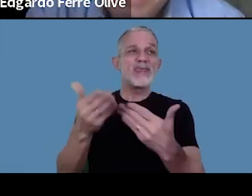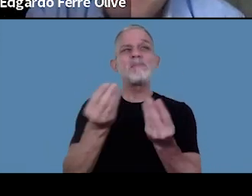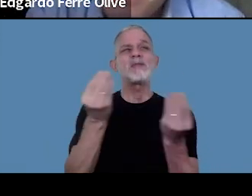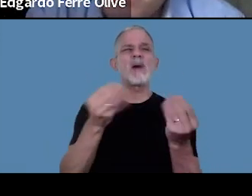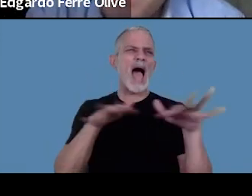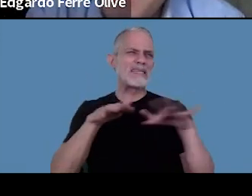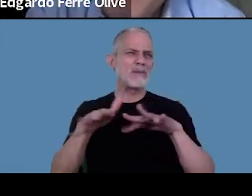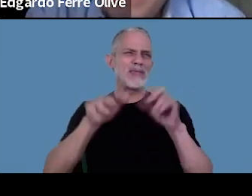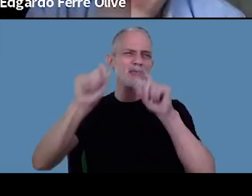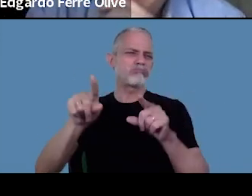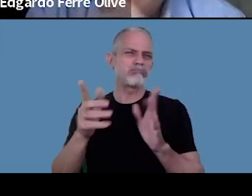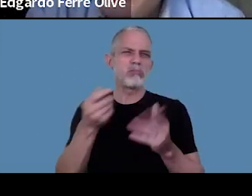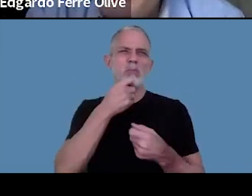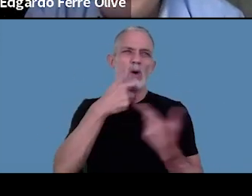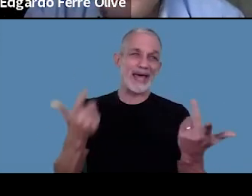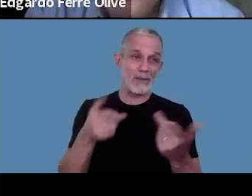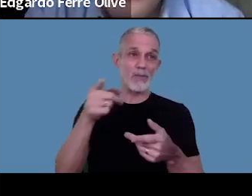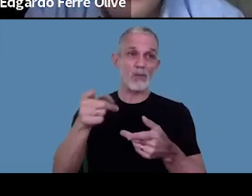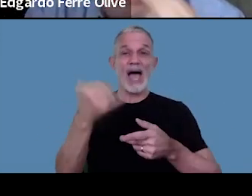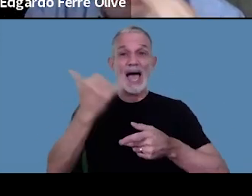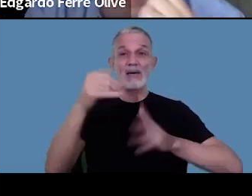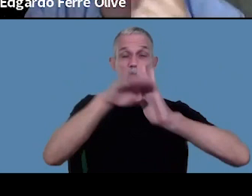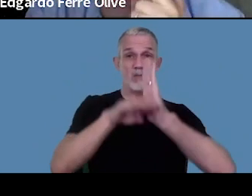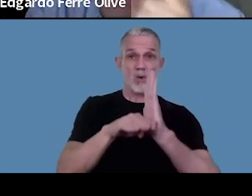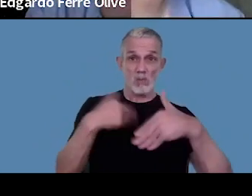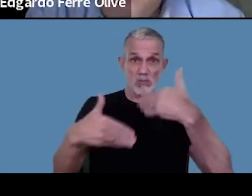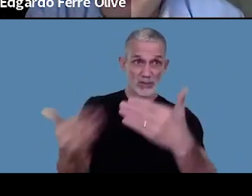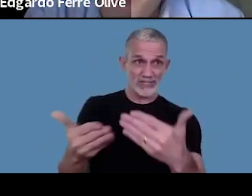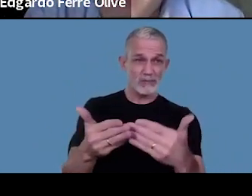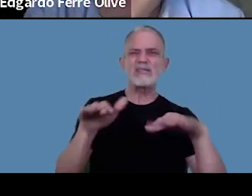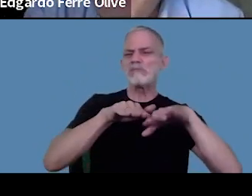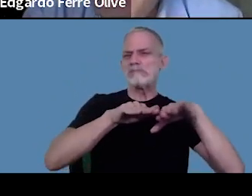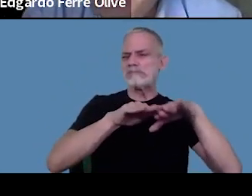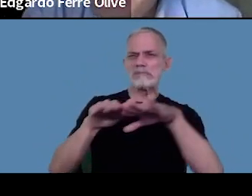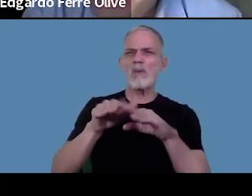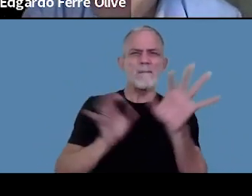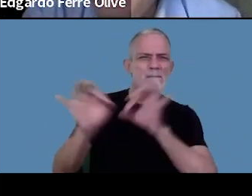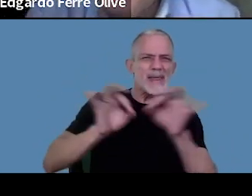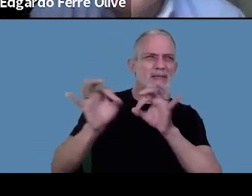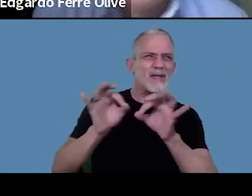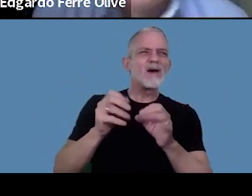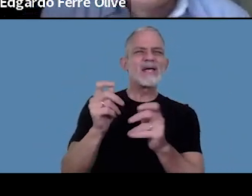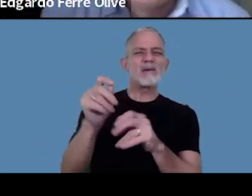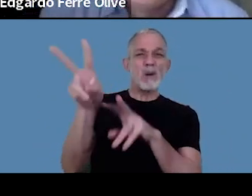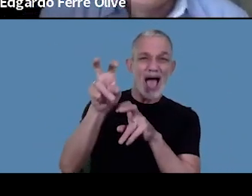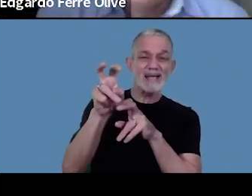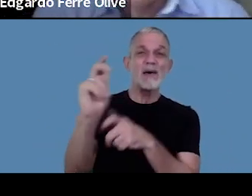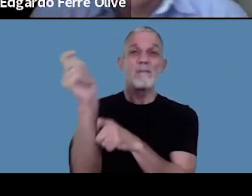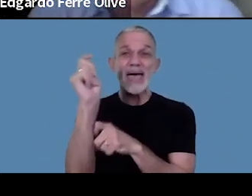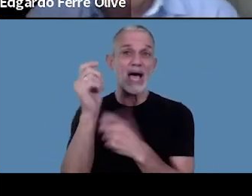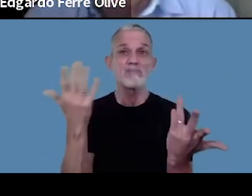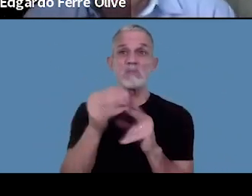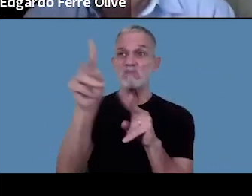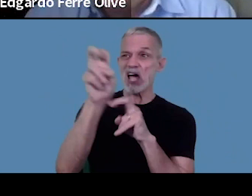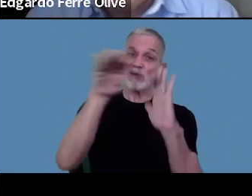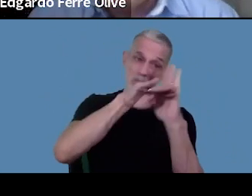actividades en particular. Por ejemplo, hay procedimientos estándares de medición de caza y pesca. Entonces dice cómo se tiene que cazar, cómo